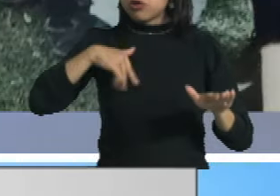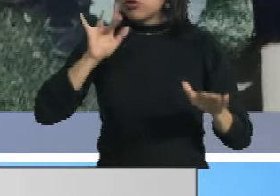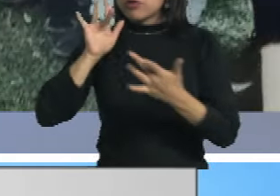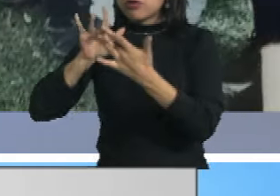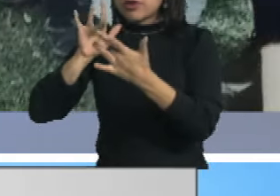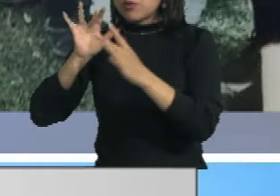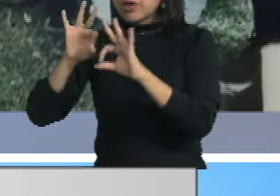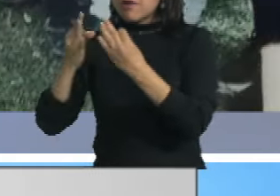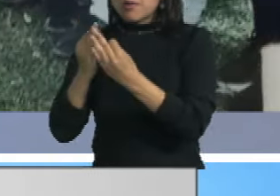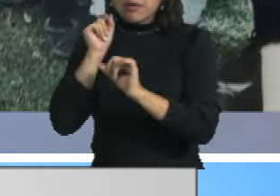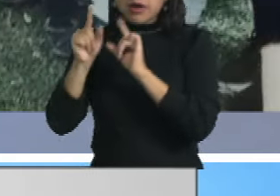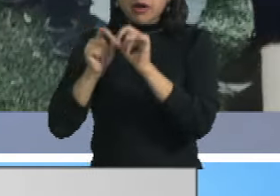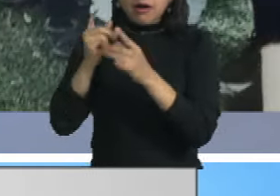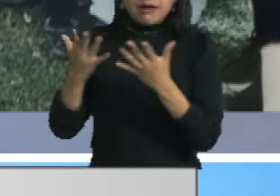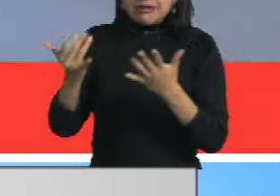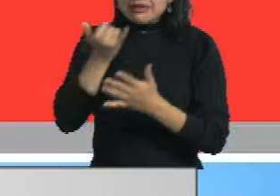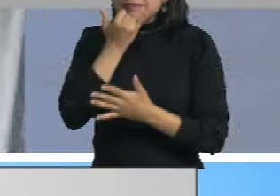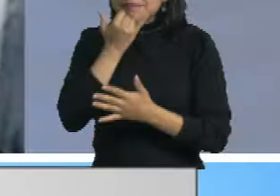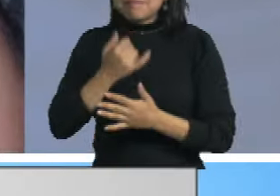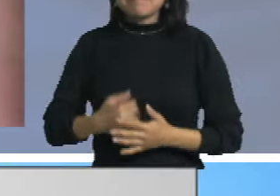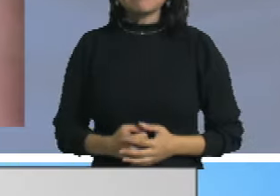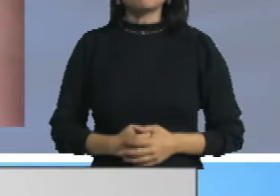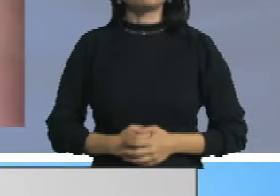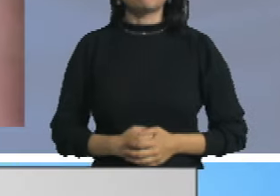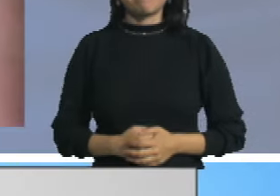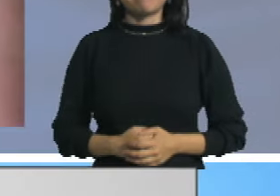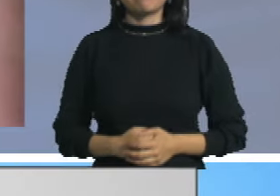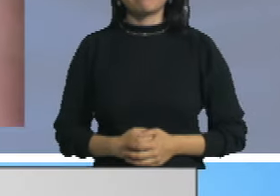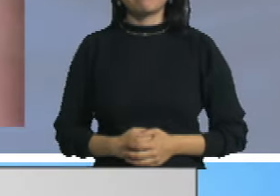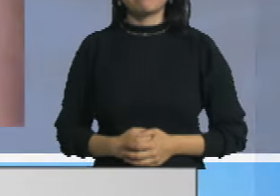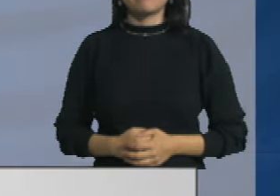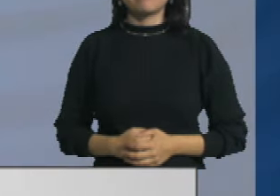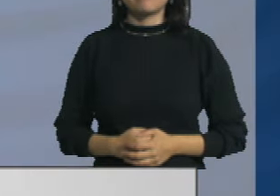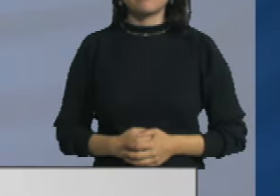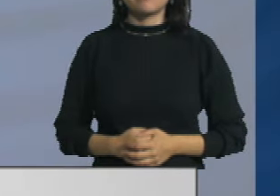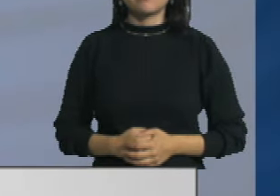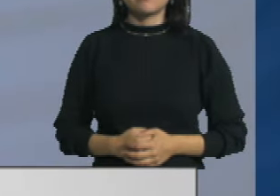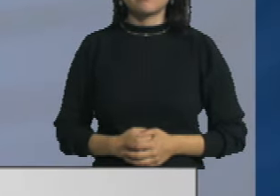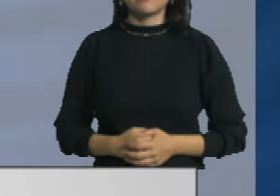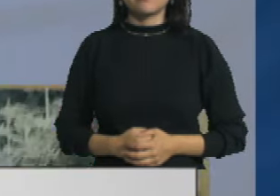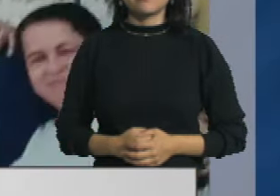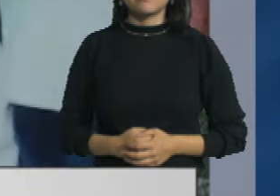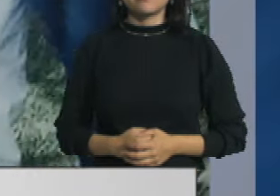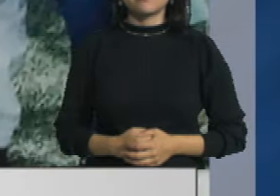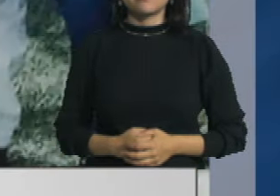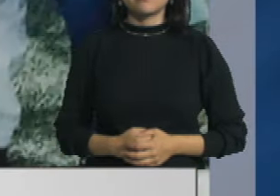las autoridades le acaban de confirmar a Noticentro 1 CMI la veracidad de esta noticia. Escuchemos.